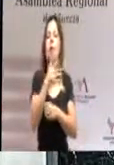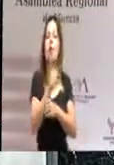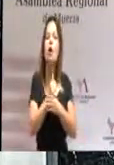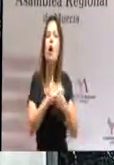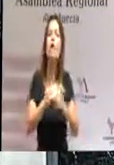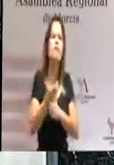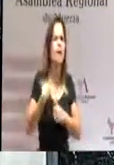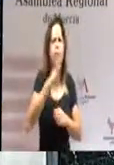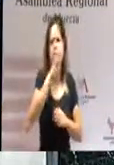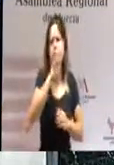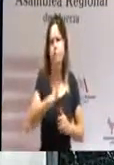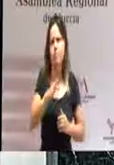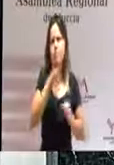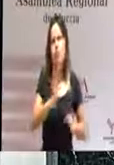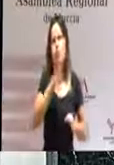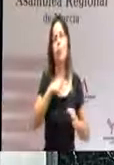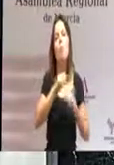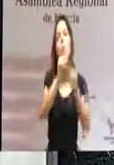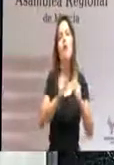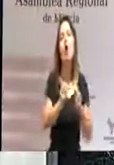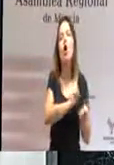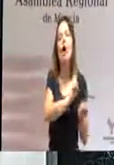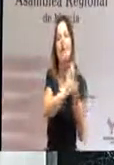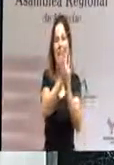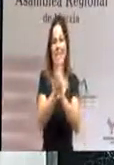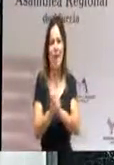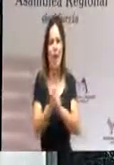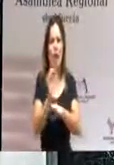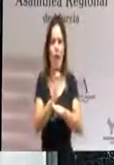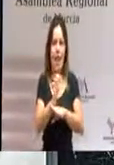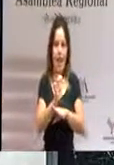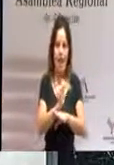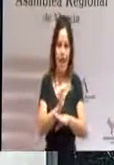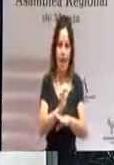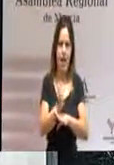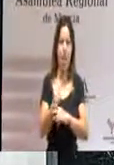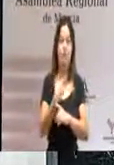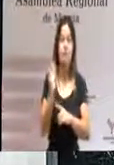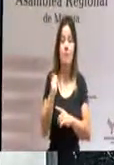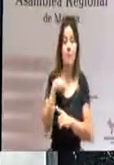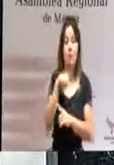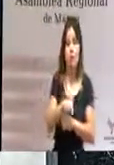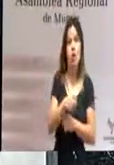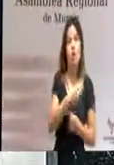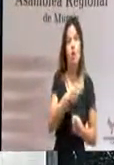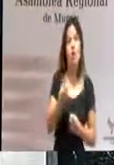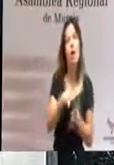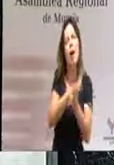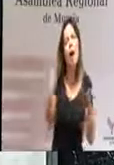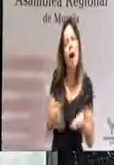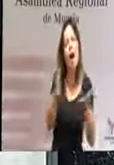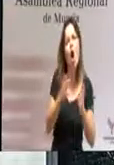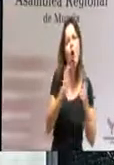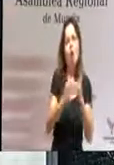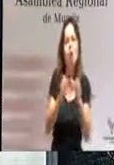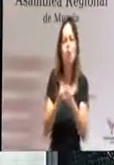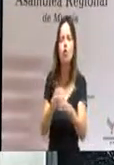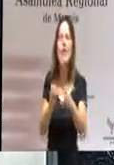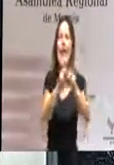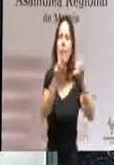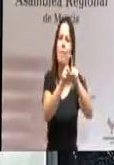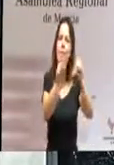definitivo hacia un modelo de transición energética basado en renovables. Para ello, se deben promocionar las agrupaciones de